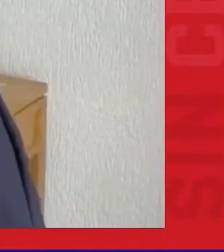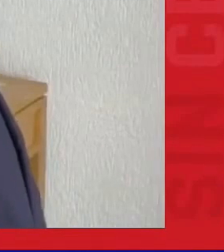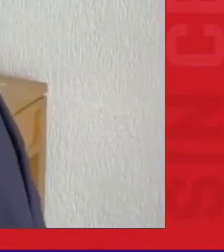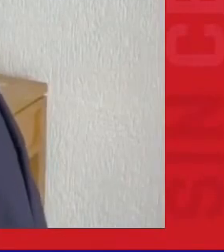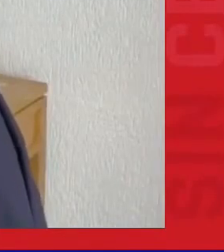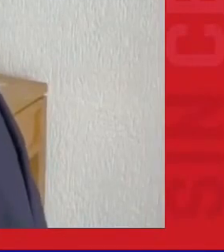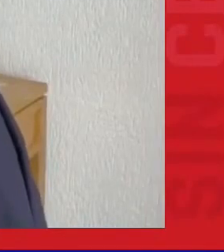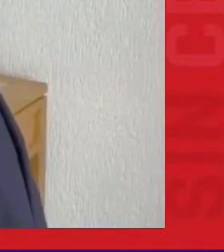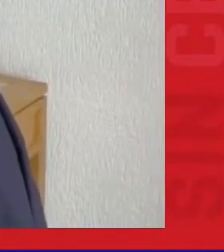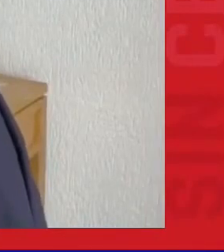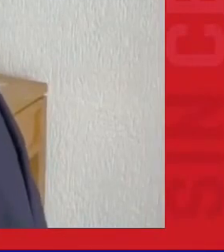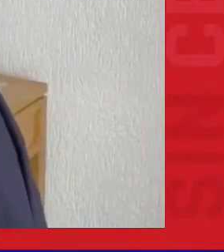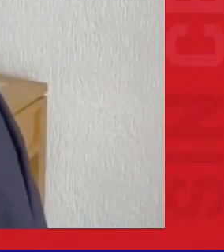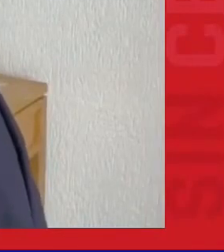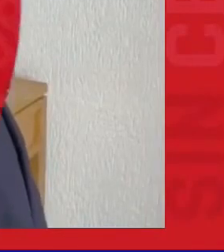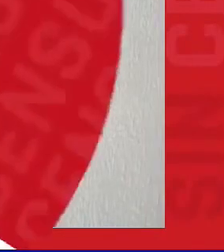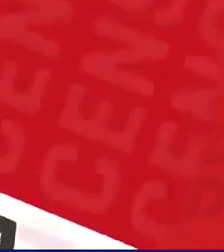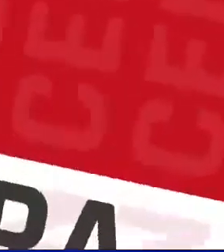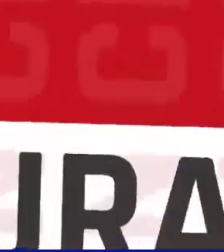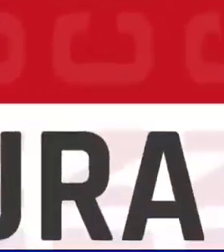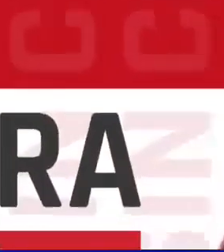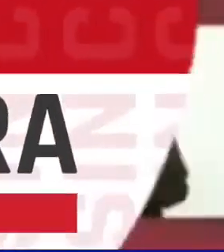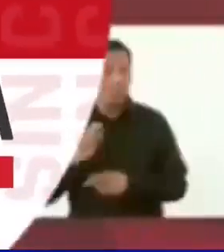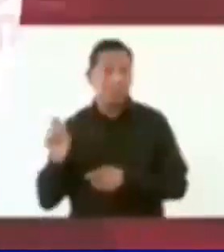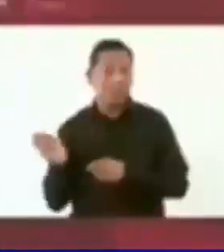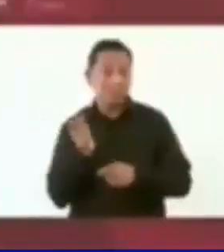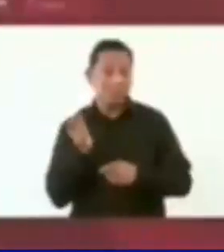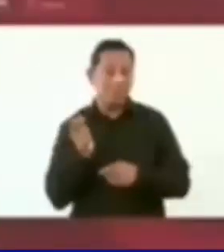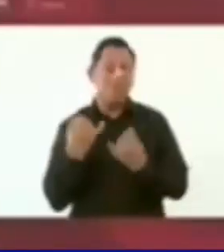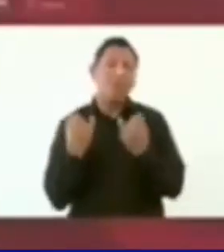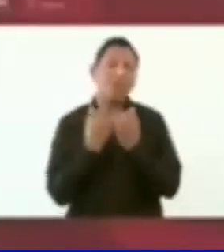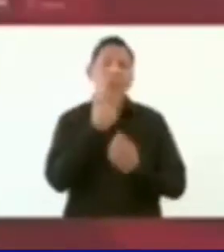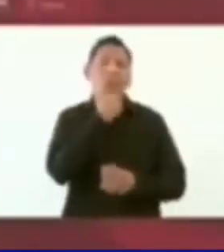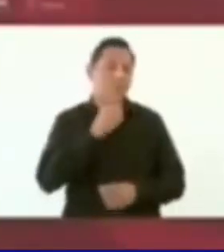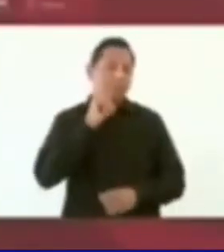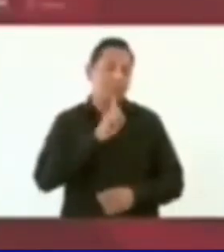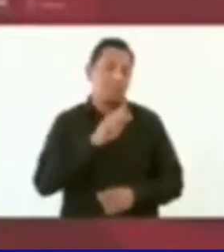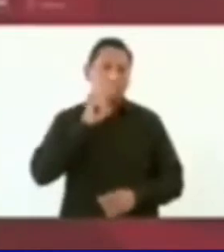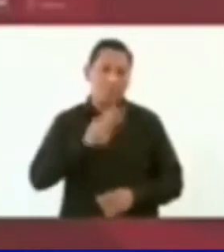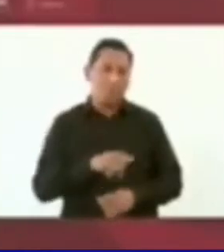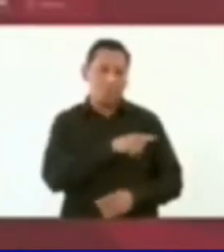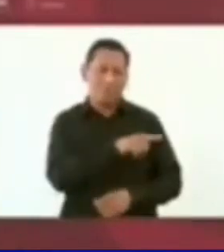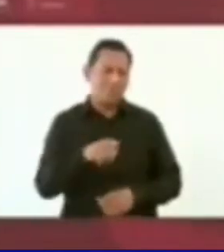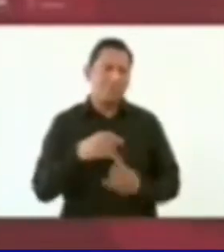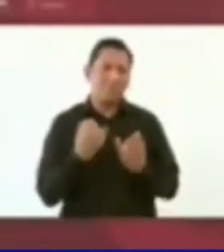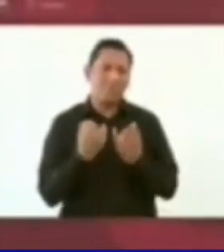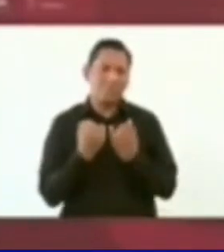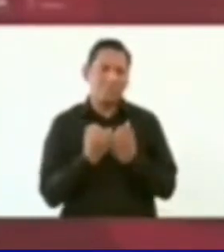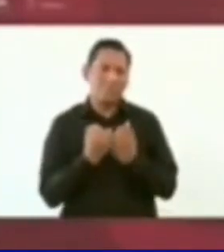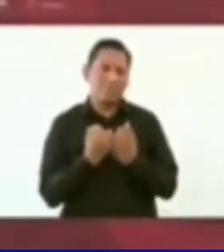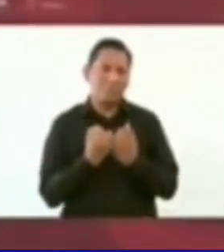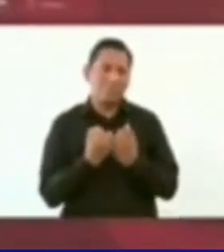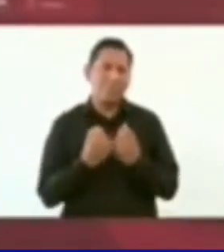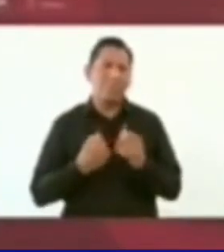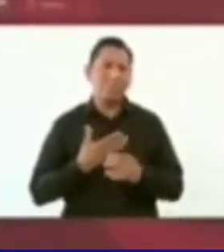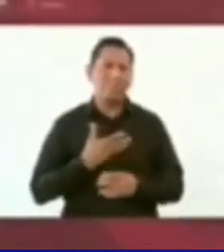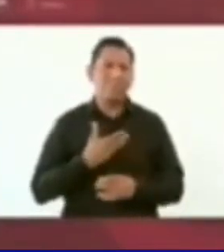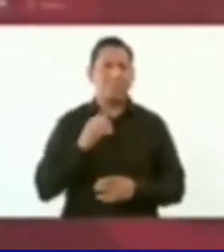Esto fue lo que dijo el presidente. Además tenemos hombres y mujeres también que tiran moña,